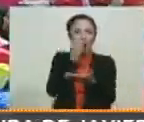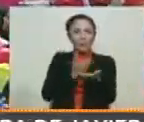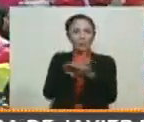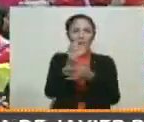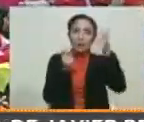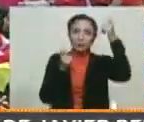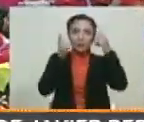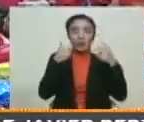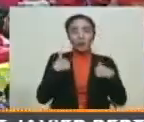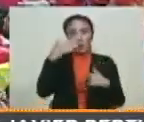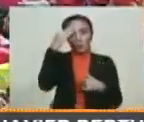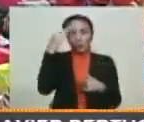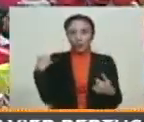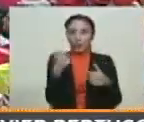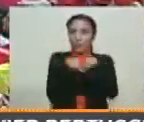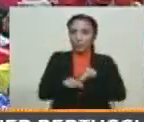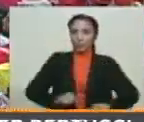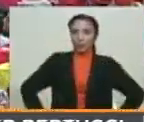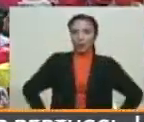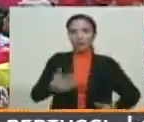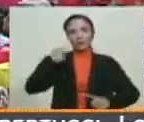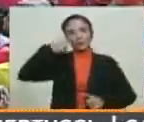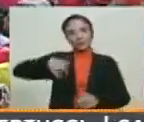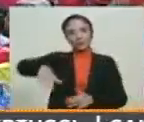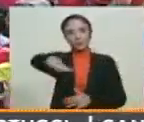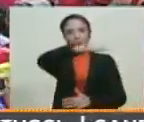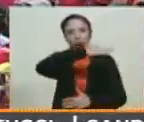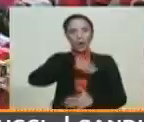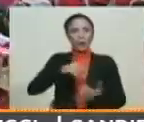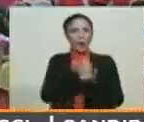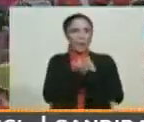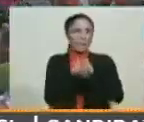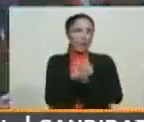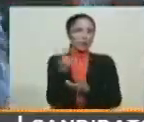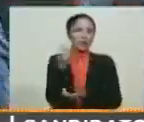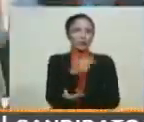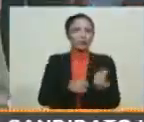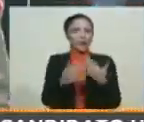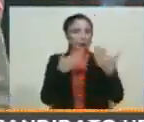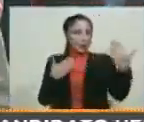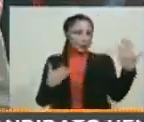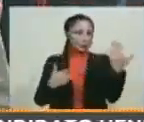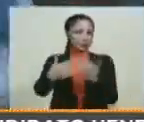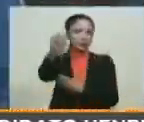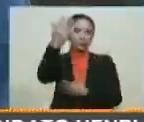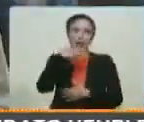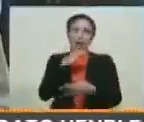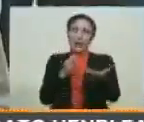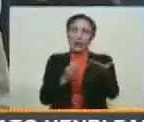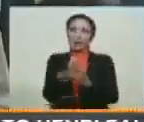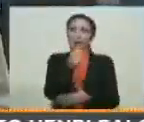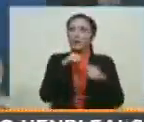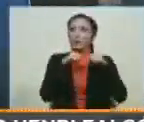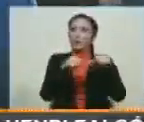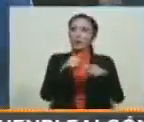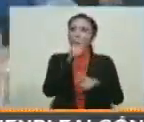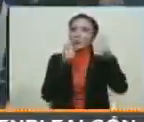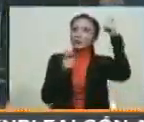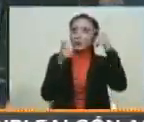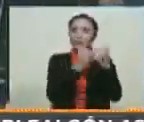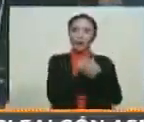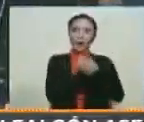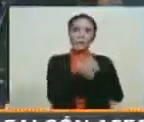que portuguesa en el llano venezolano llevan adelante en su lealtad en su amor